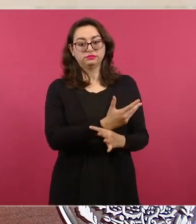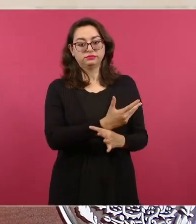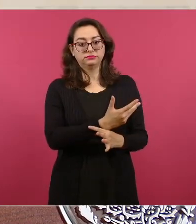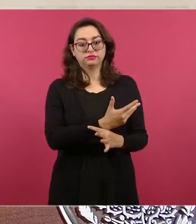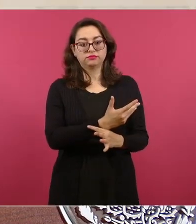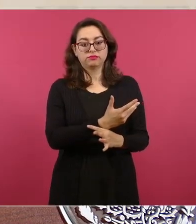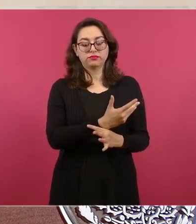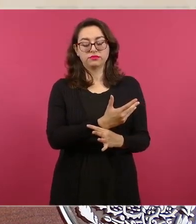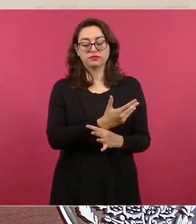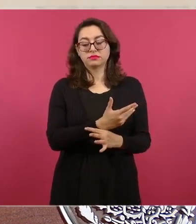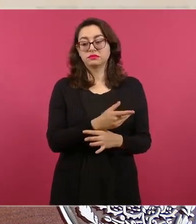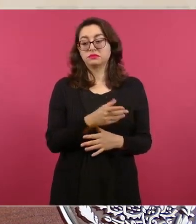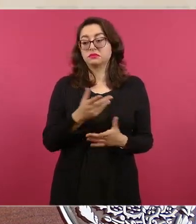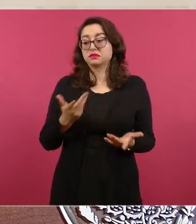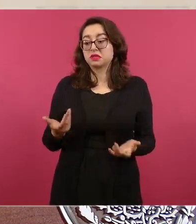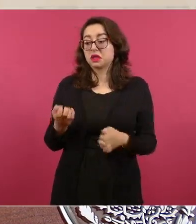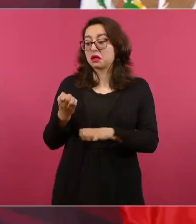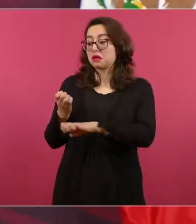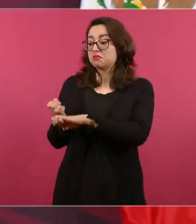no